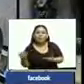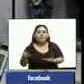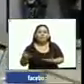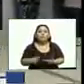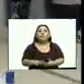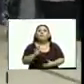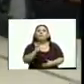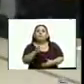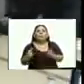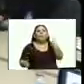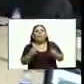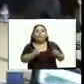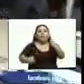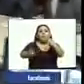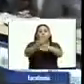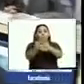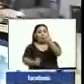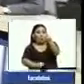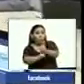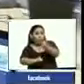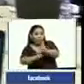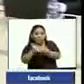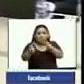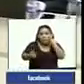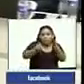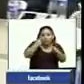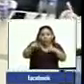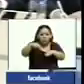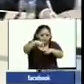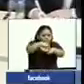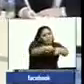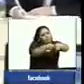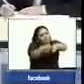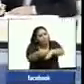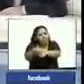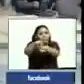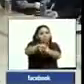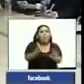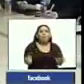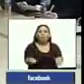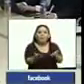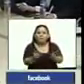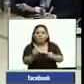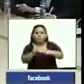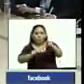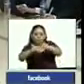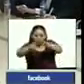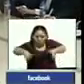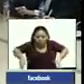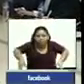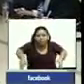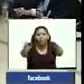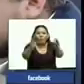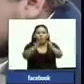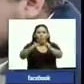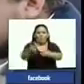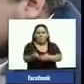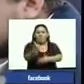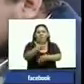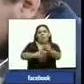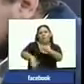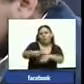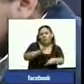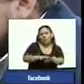Entre los objetivos se encuentra potenciar el turismo en la zona de Surf City, a través de la construcción de aceras, malecones, entre otros,